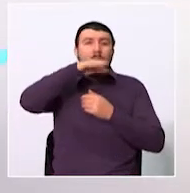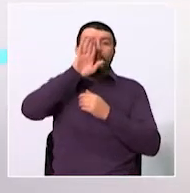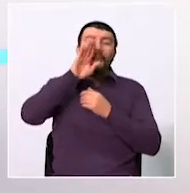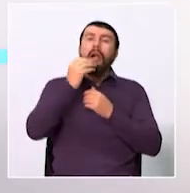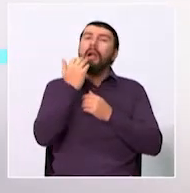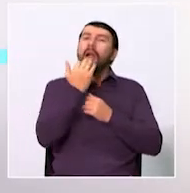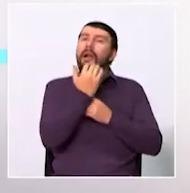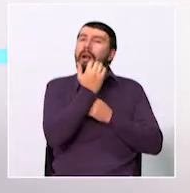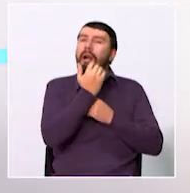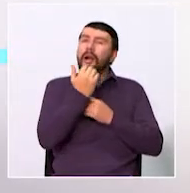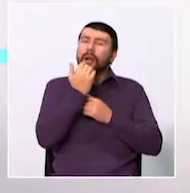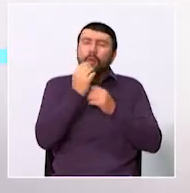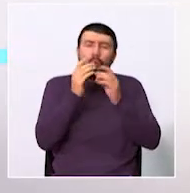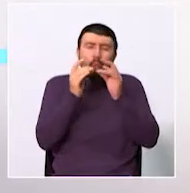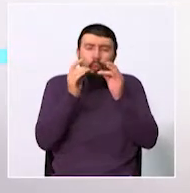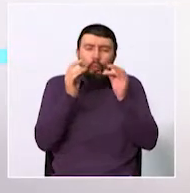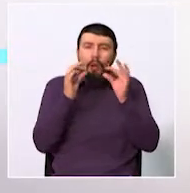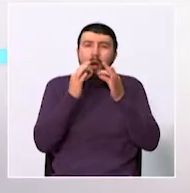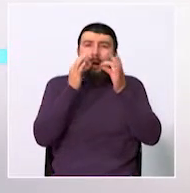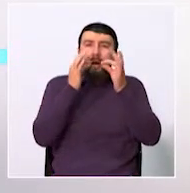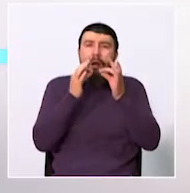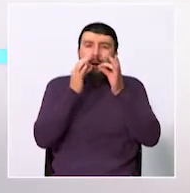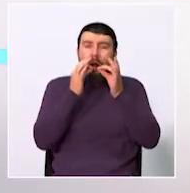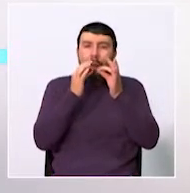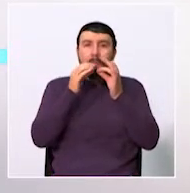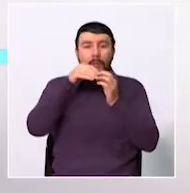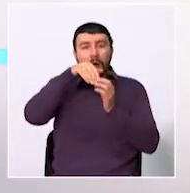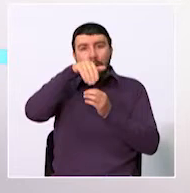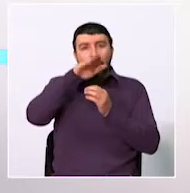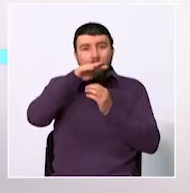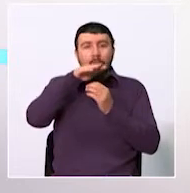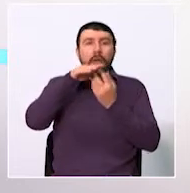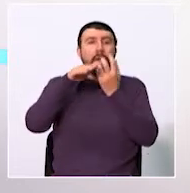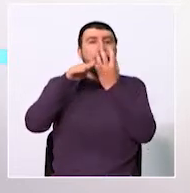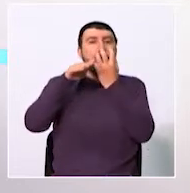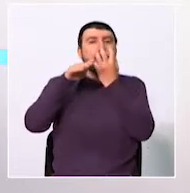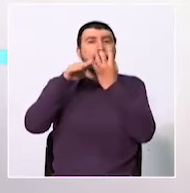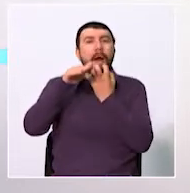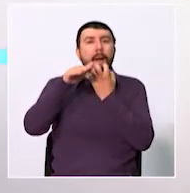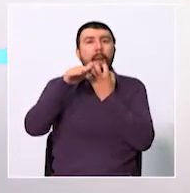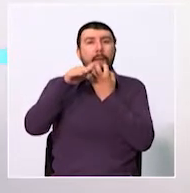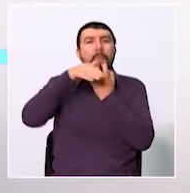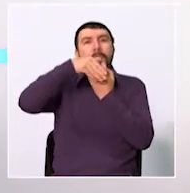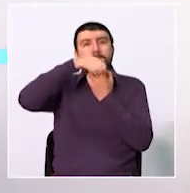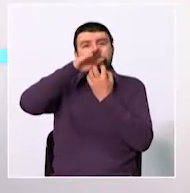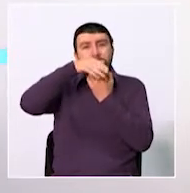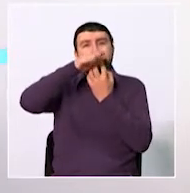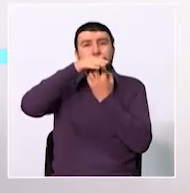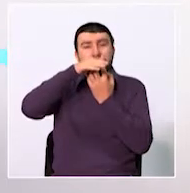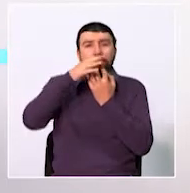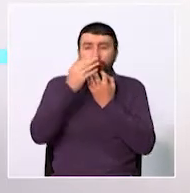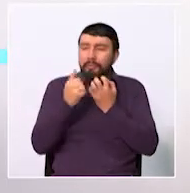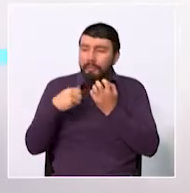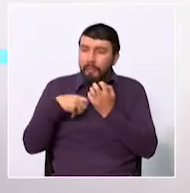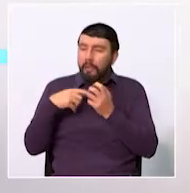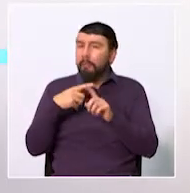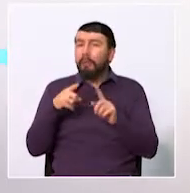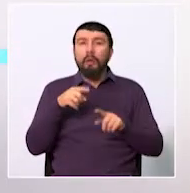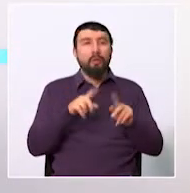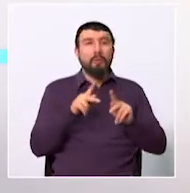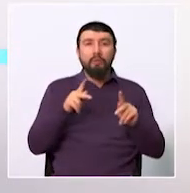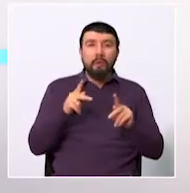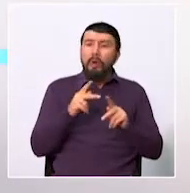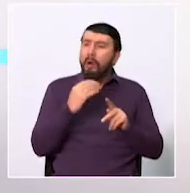delgadito que une la lengua a la parte del paladar blando abajo pero hay personas que ese